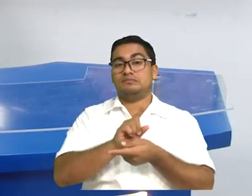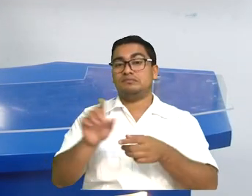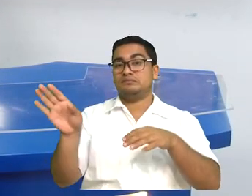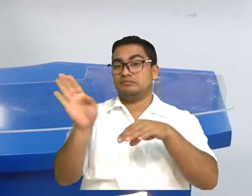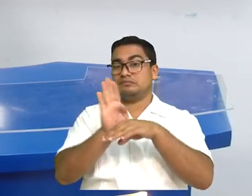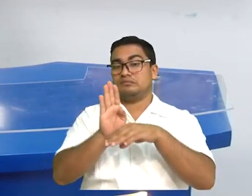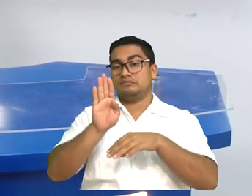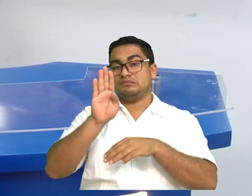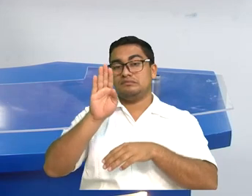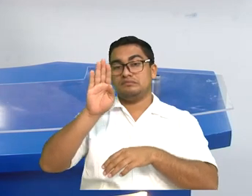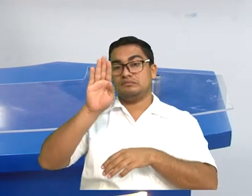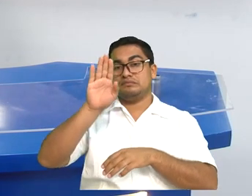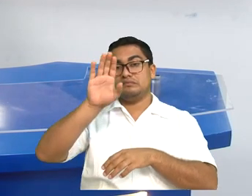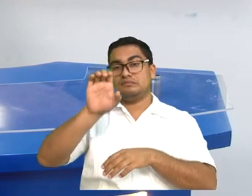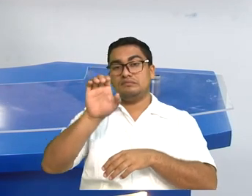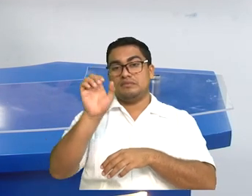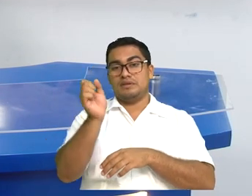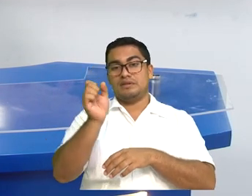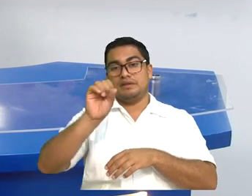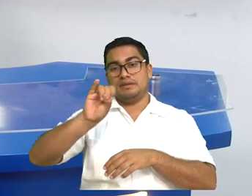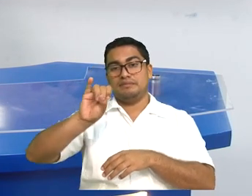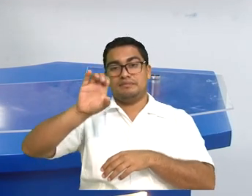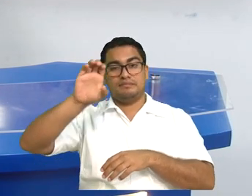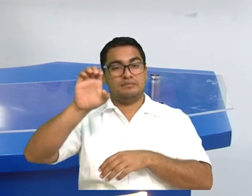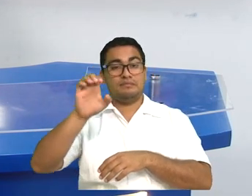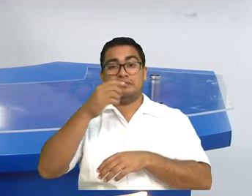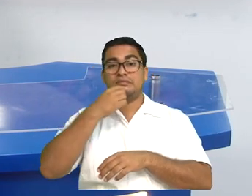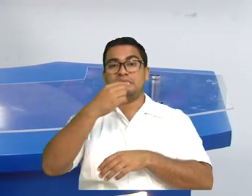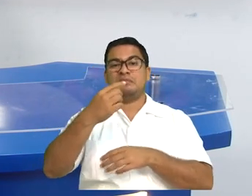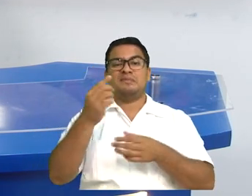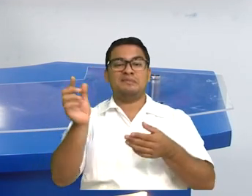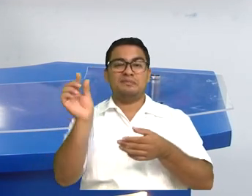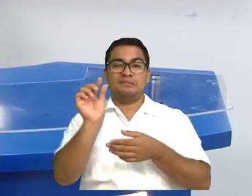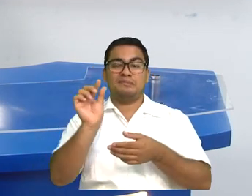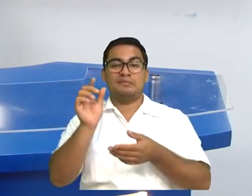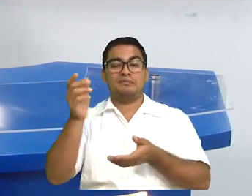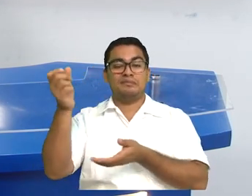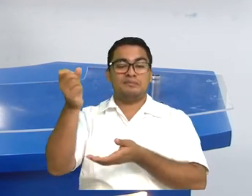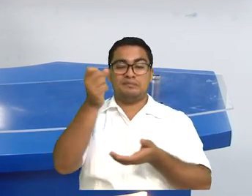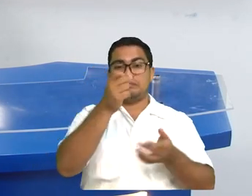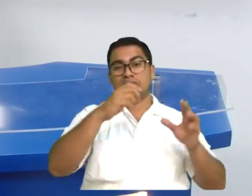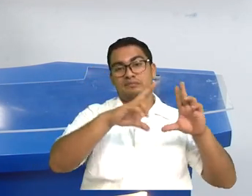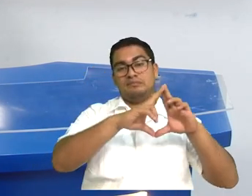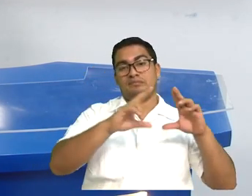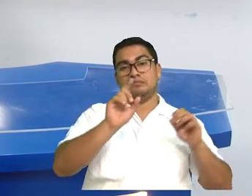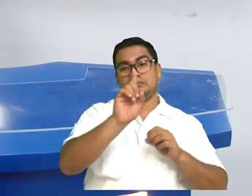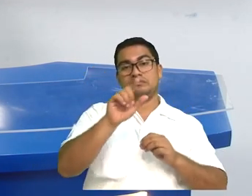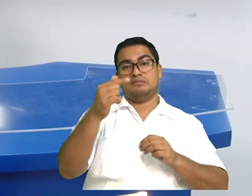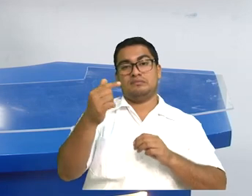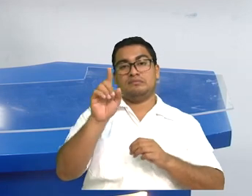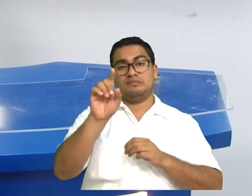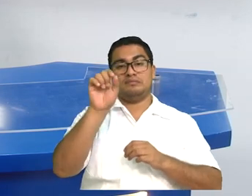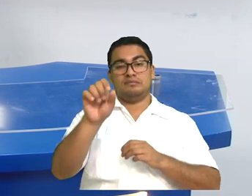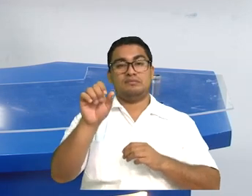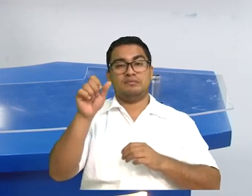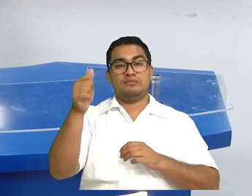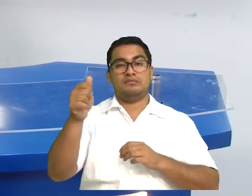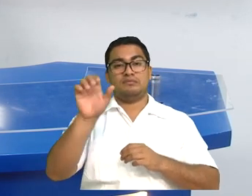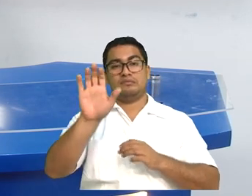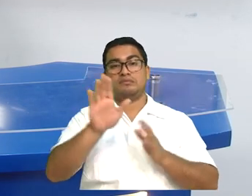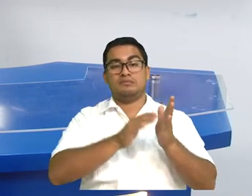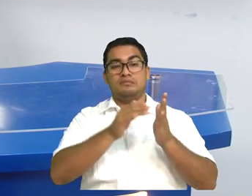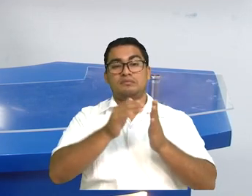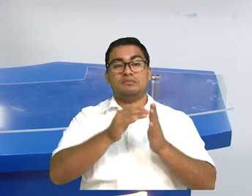Banco Centroamericano de Integración Económica aprobó un préstamo de 171.65 millones de dólares